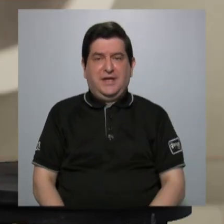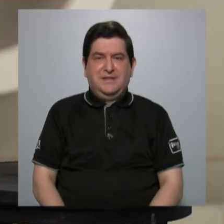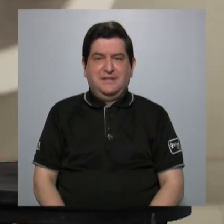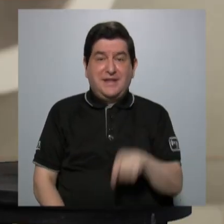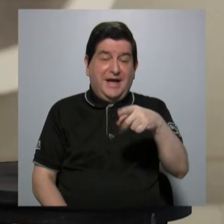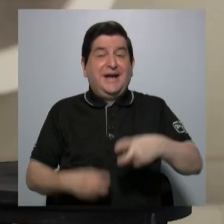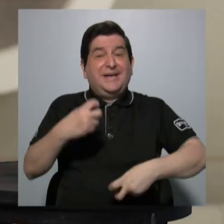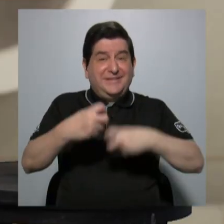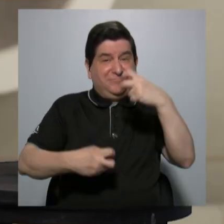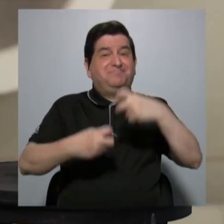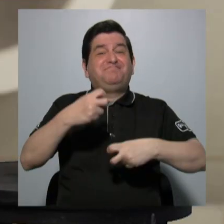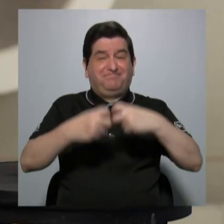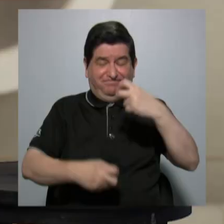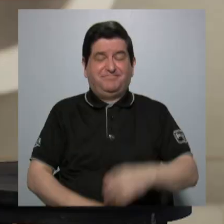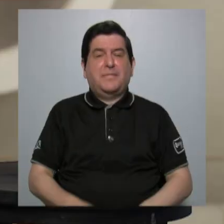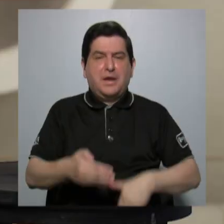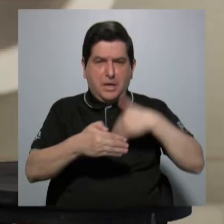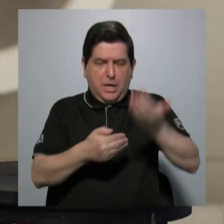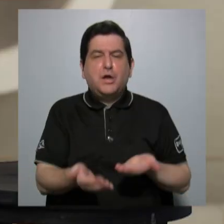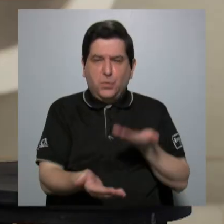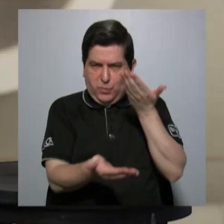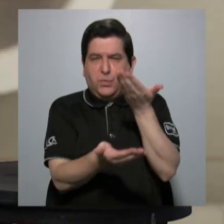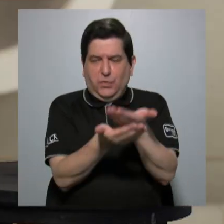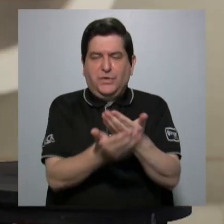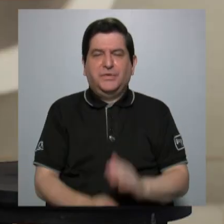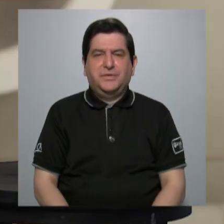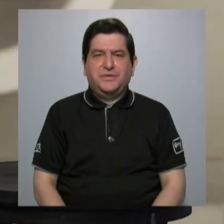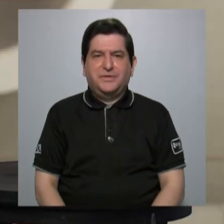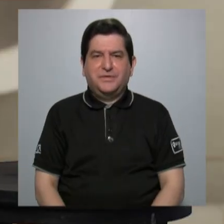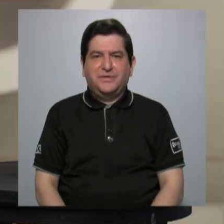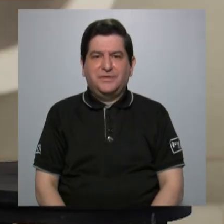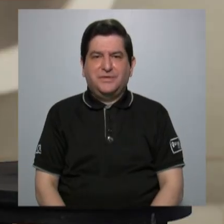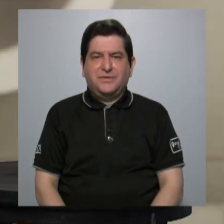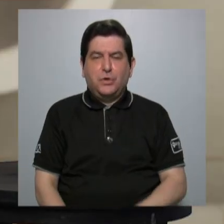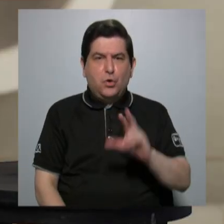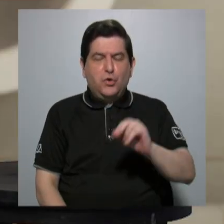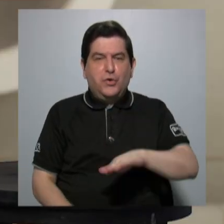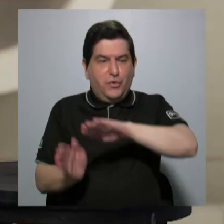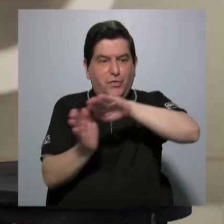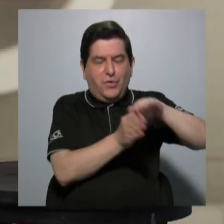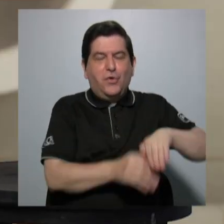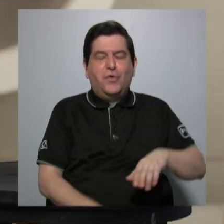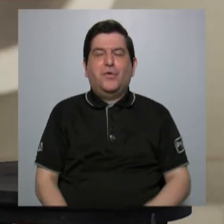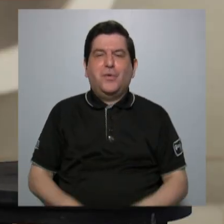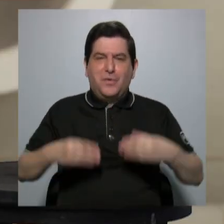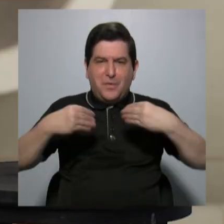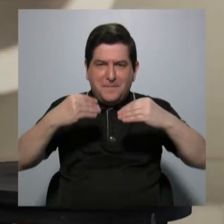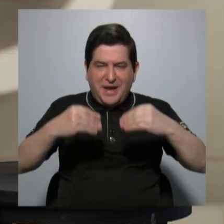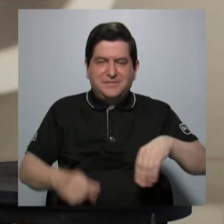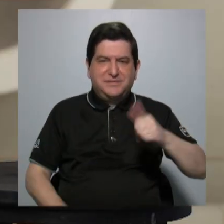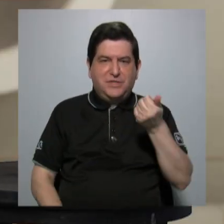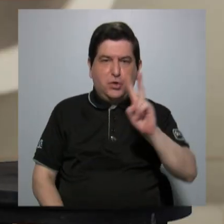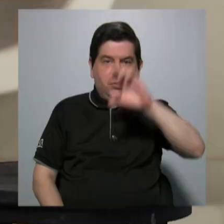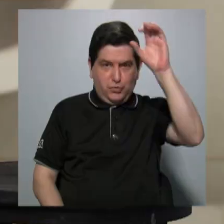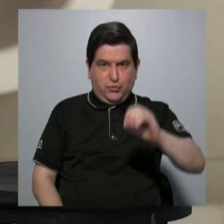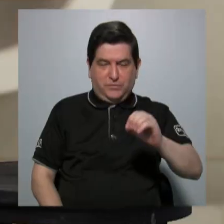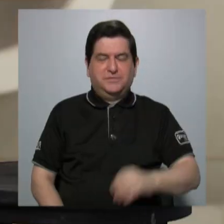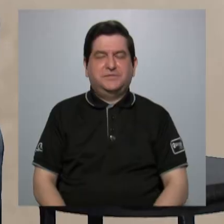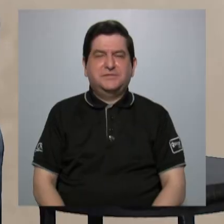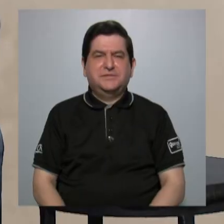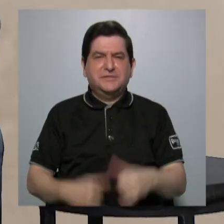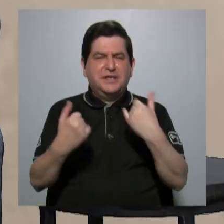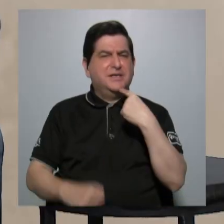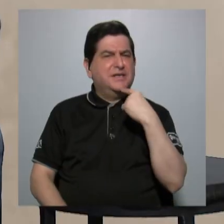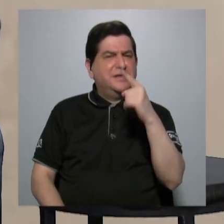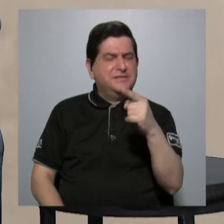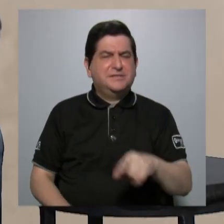cuales nos lleva a una problemática que vamos a plantear ahora. Obviamente, sin obviar los plásticos, que es el 12% de lo que se genera. Usted